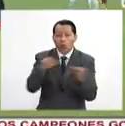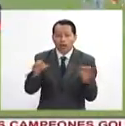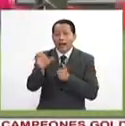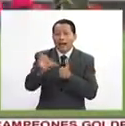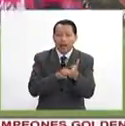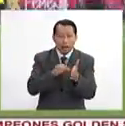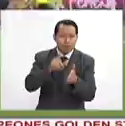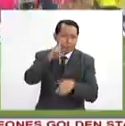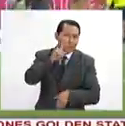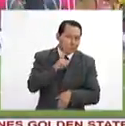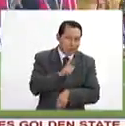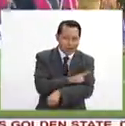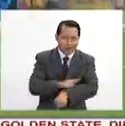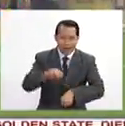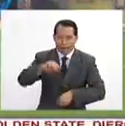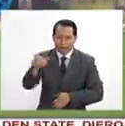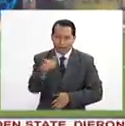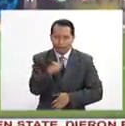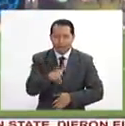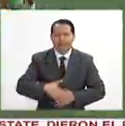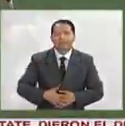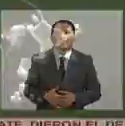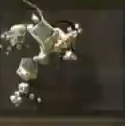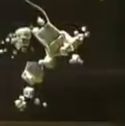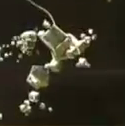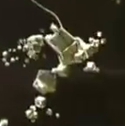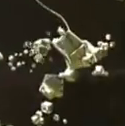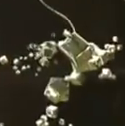calendario de la Liga MX femenil.